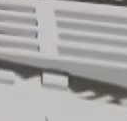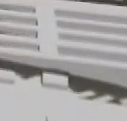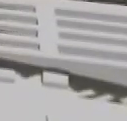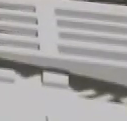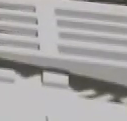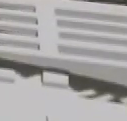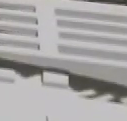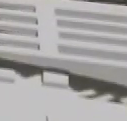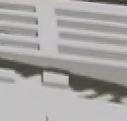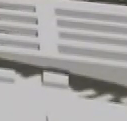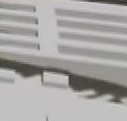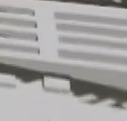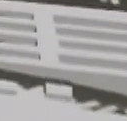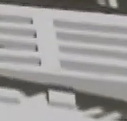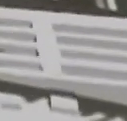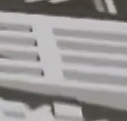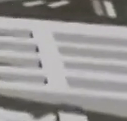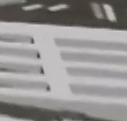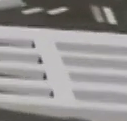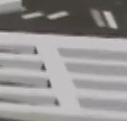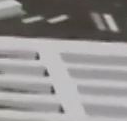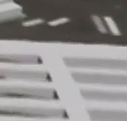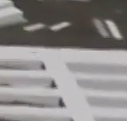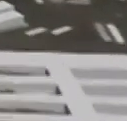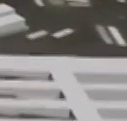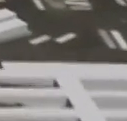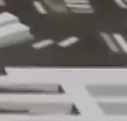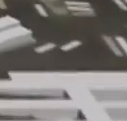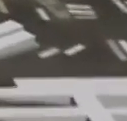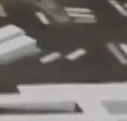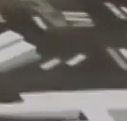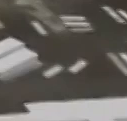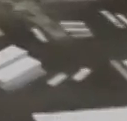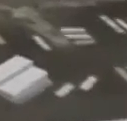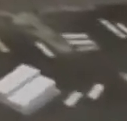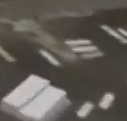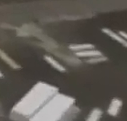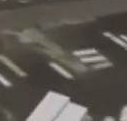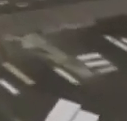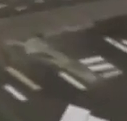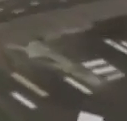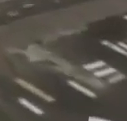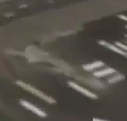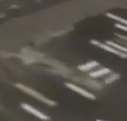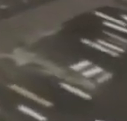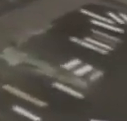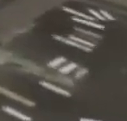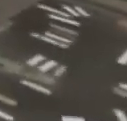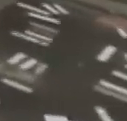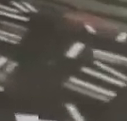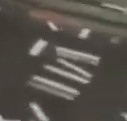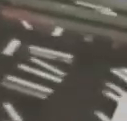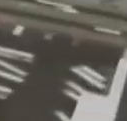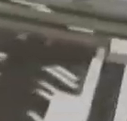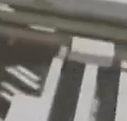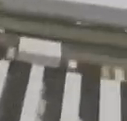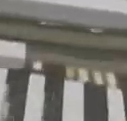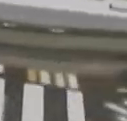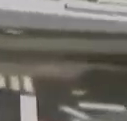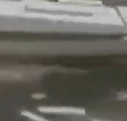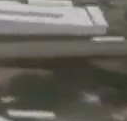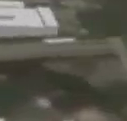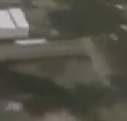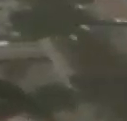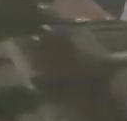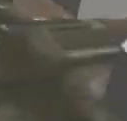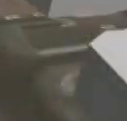la inteligencia social, y es que unas personas vieron que ellos se bajaron de un vehículo y levantaron el dron. Eso les llamó